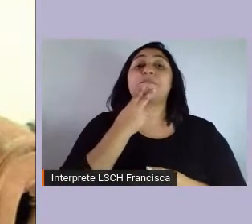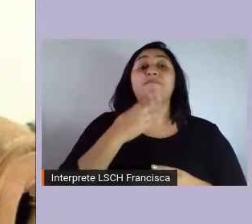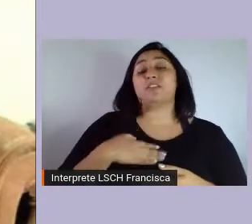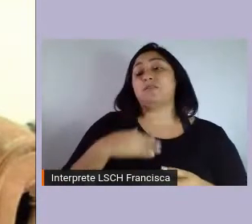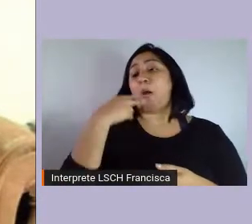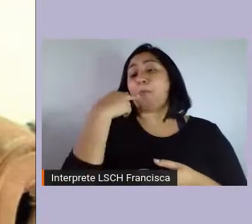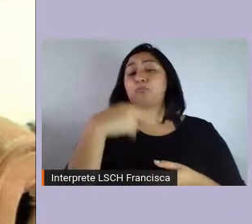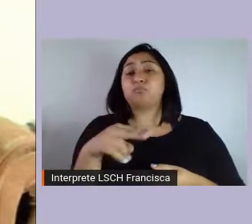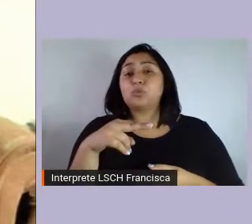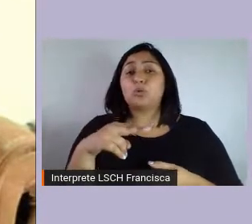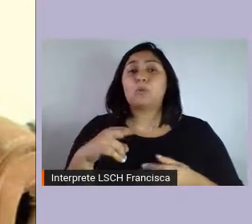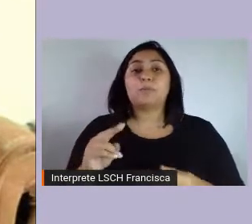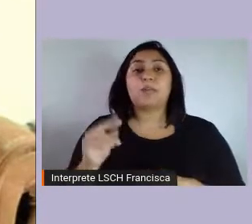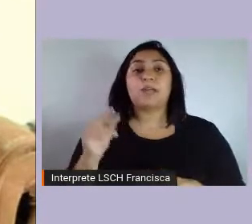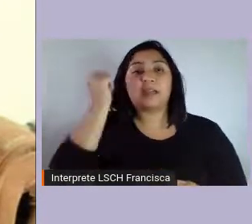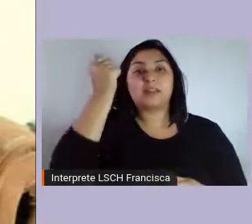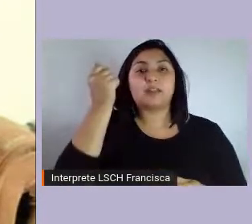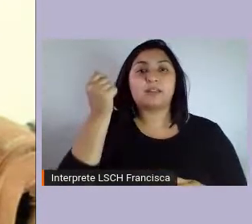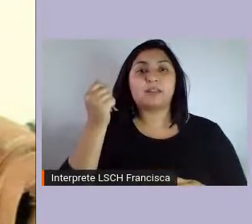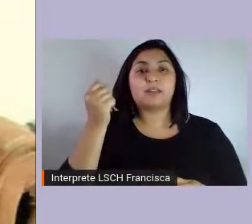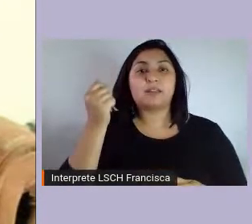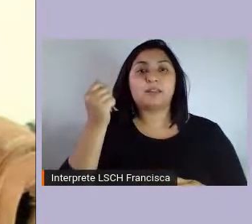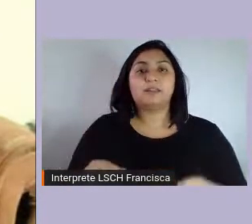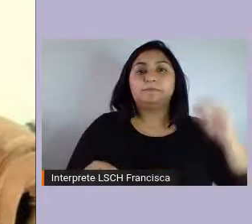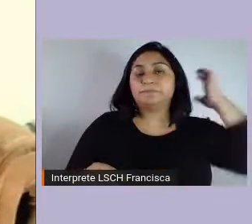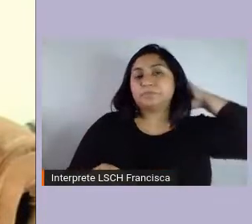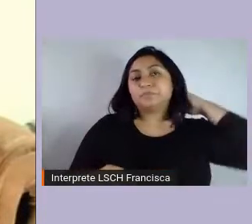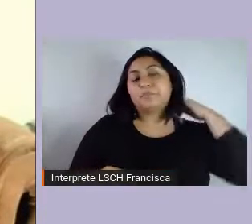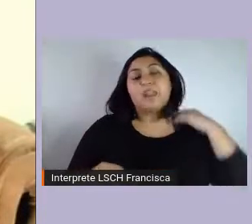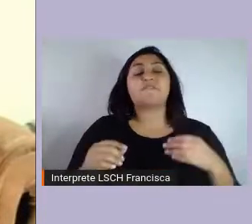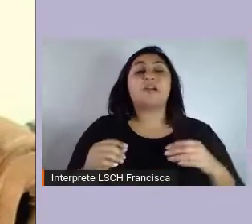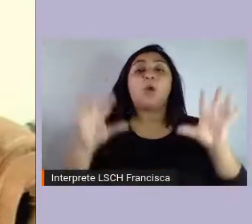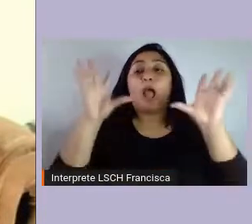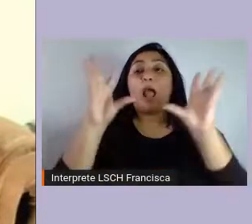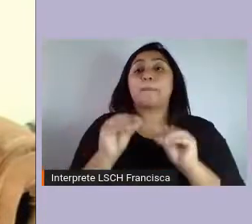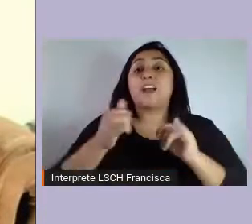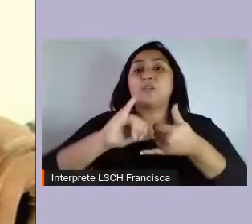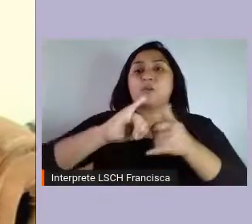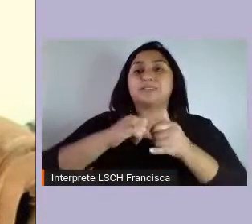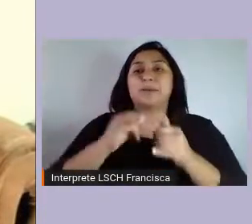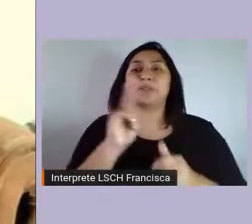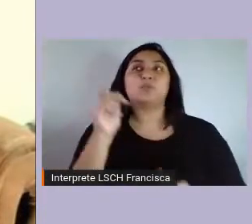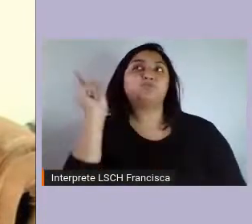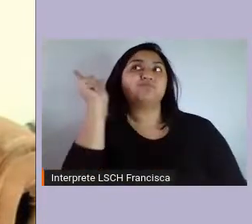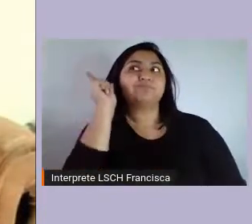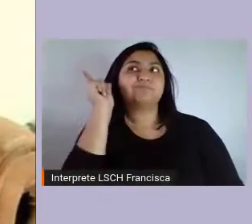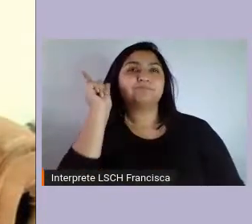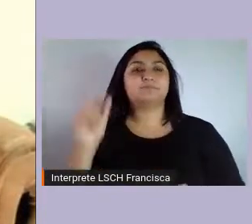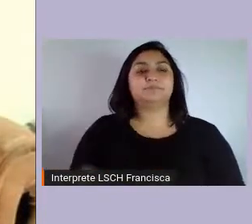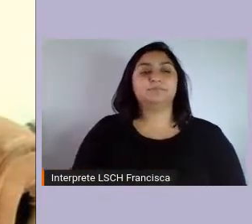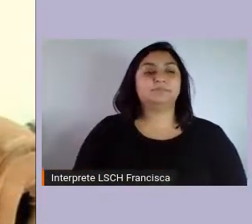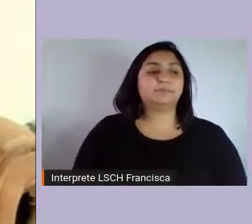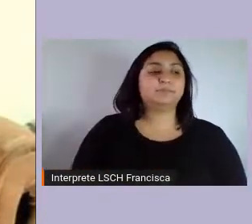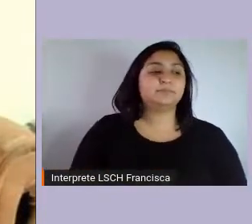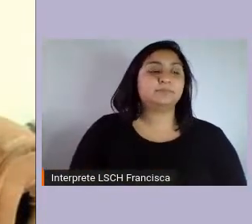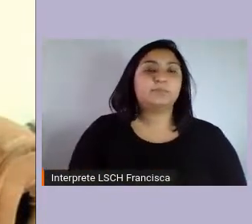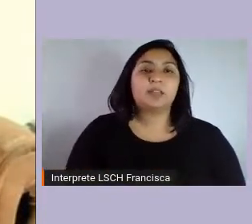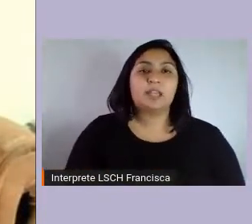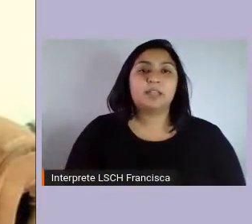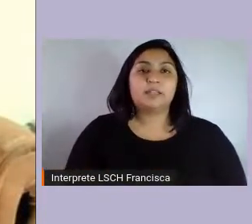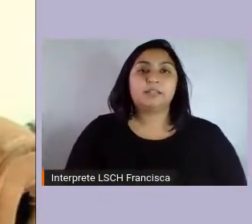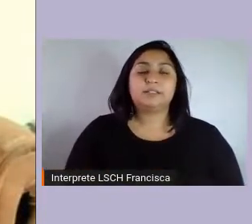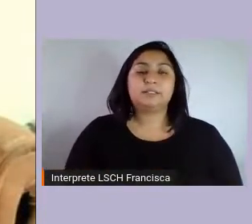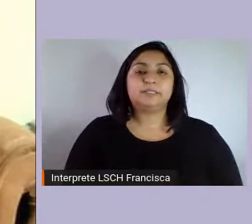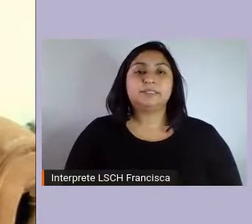estar, vamos a apagar aquí el WhatsApp para que no suene, este arte de la palabra en donde Violeta